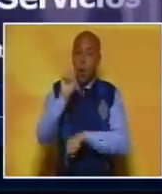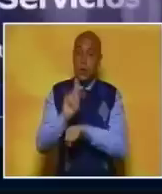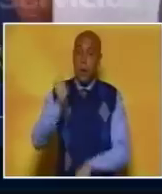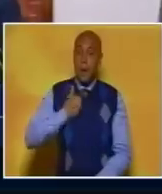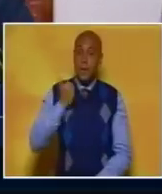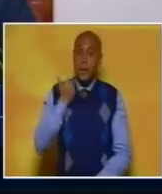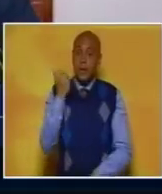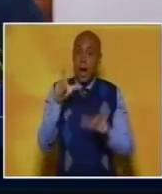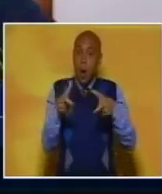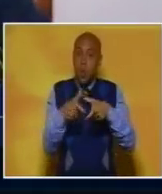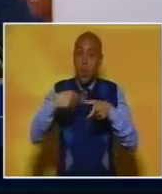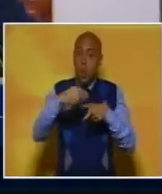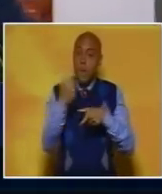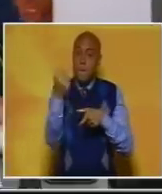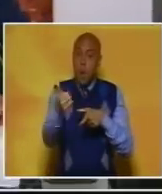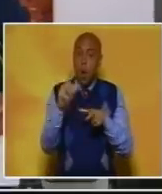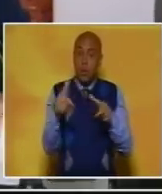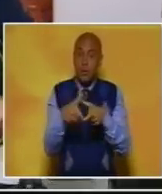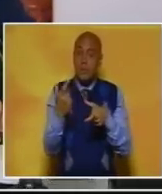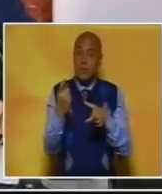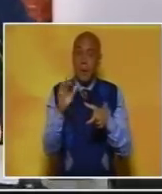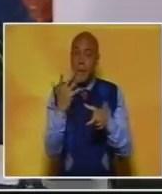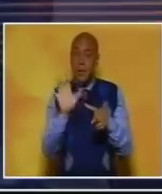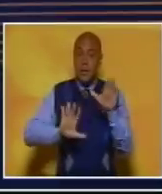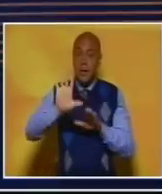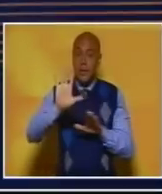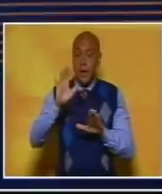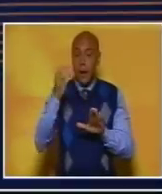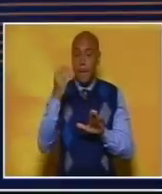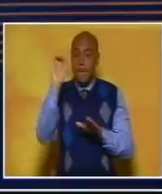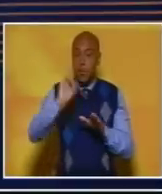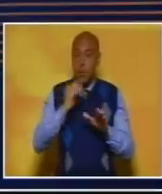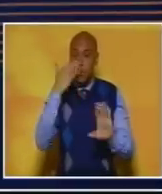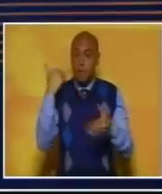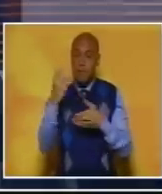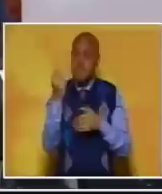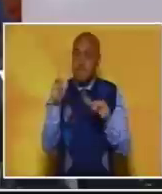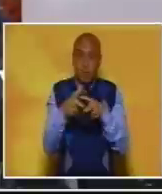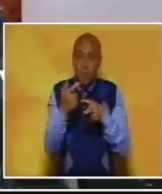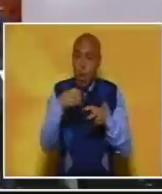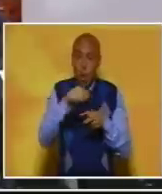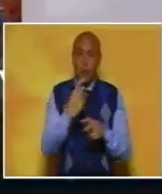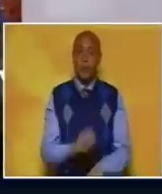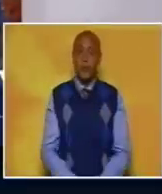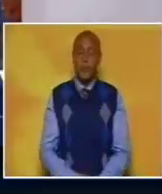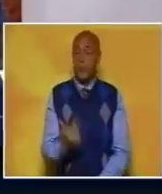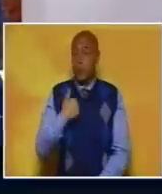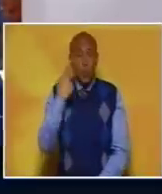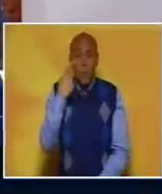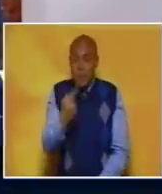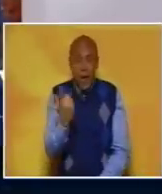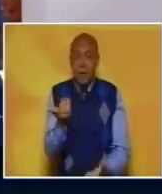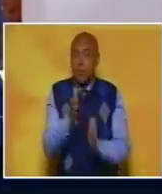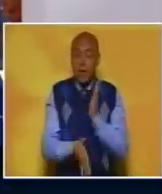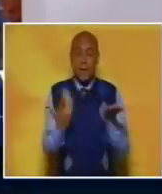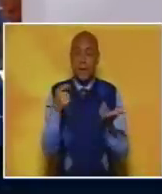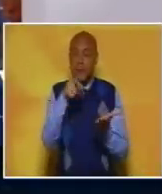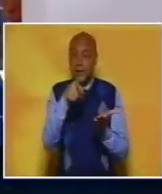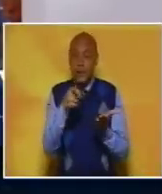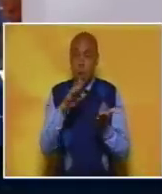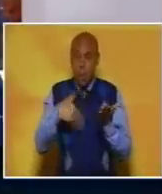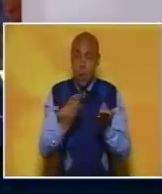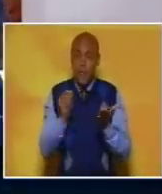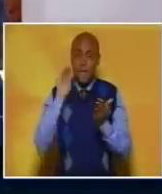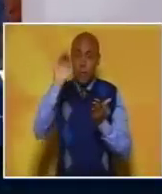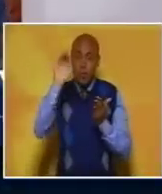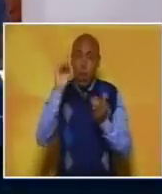a un sector de la población que no supera el 15%. Veamos. Nosotros no vemos eso con subsistencia a largo plazo,